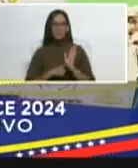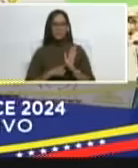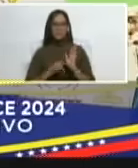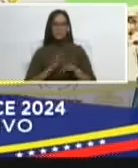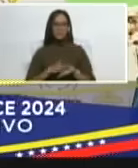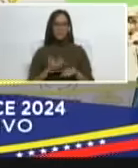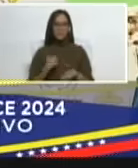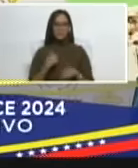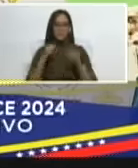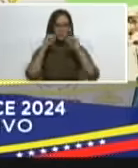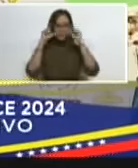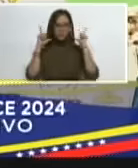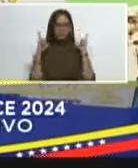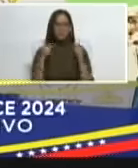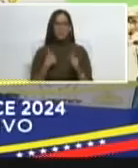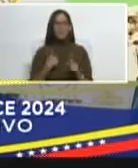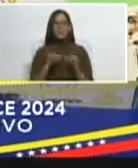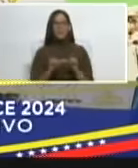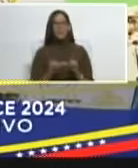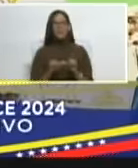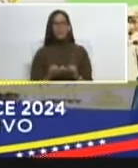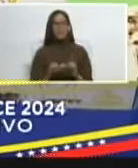porque yo quedé impresionado conmigo mismo